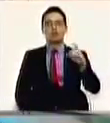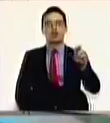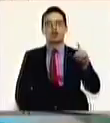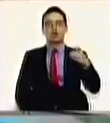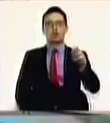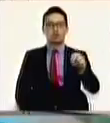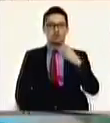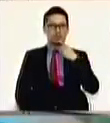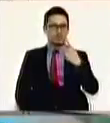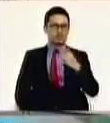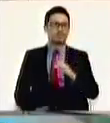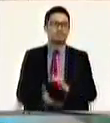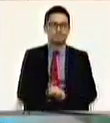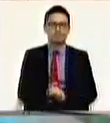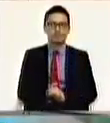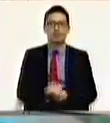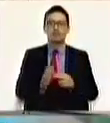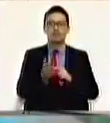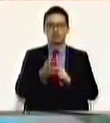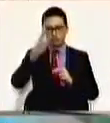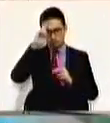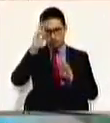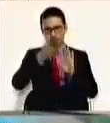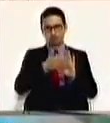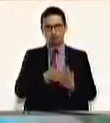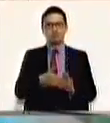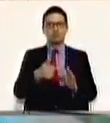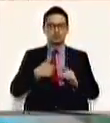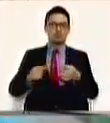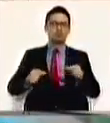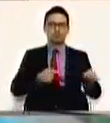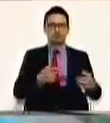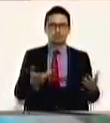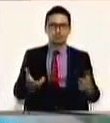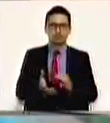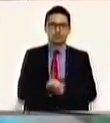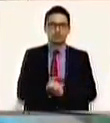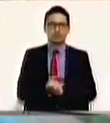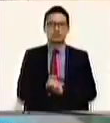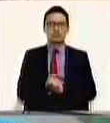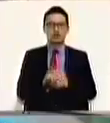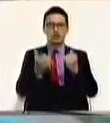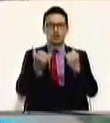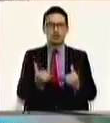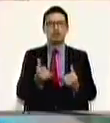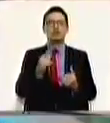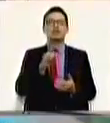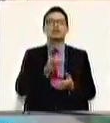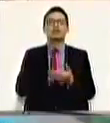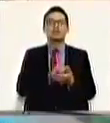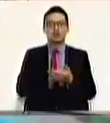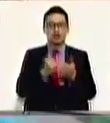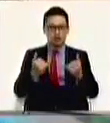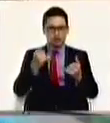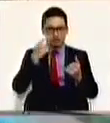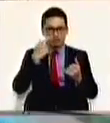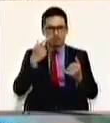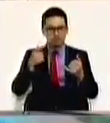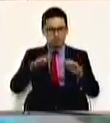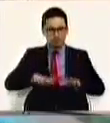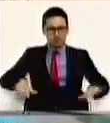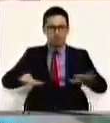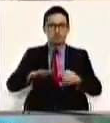decir que lo que tenemos son razones para discutir este asunto. Ahora, el modo como se está concentrando en particular la altiplanura tiene